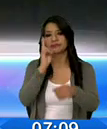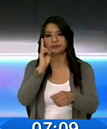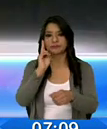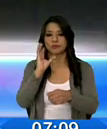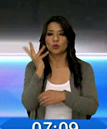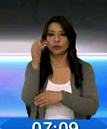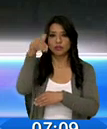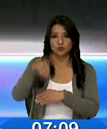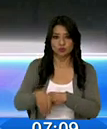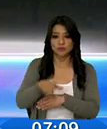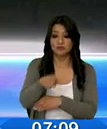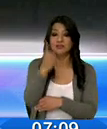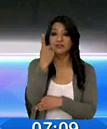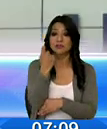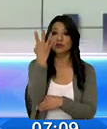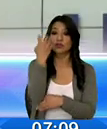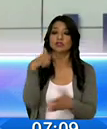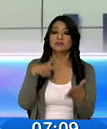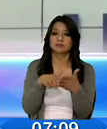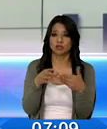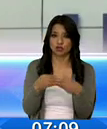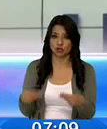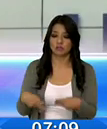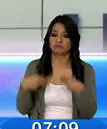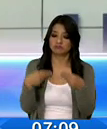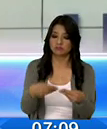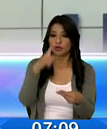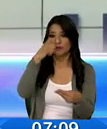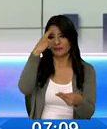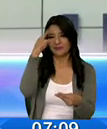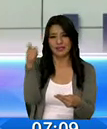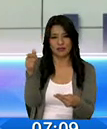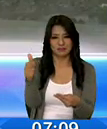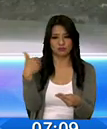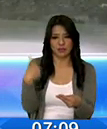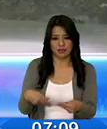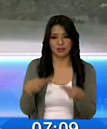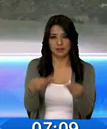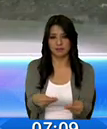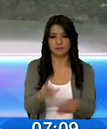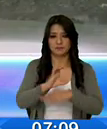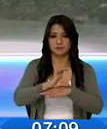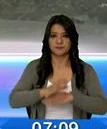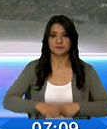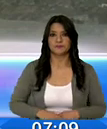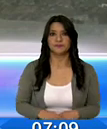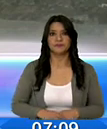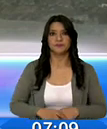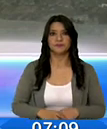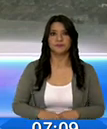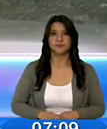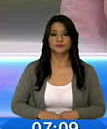de $114,000 y fue donado por el gobierno de Cristina Fernández.